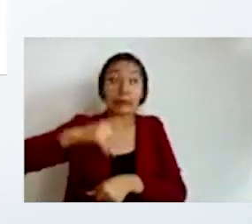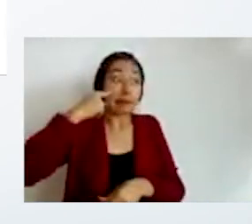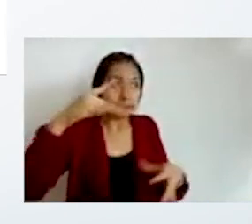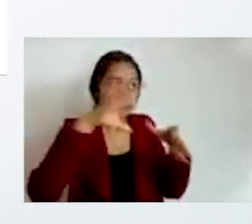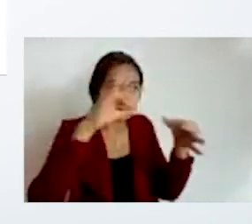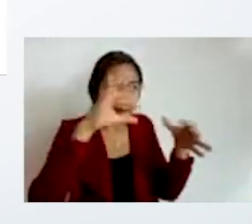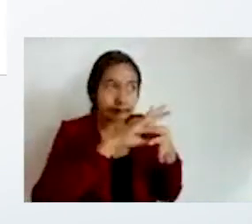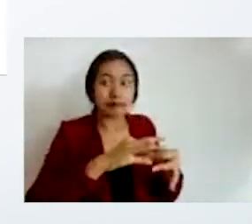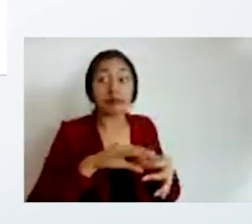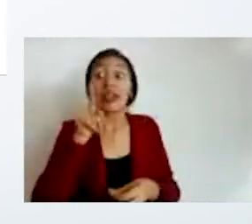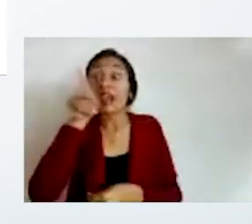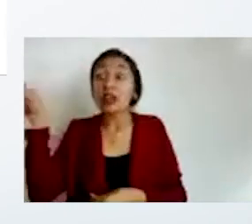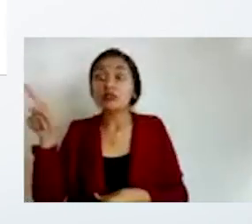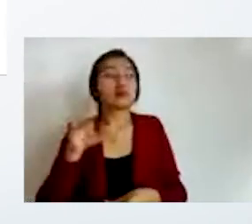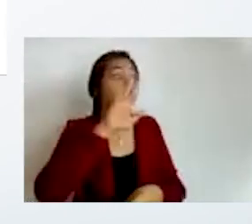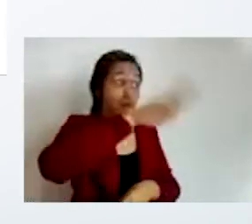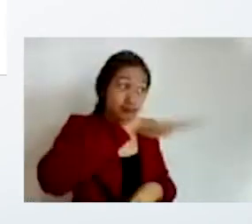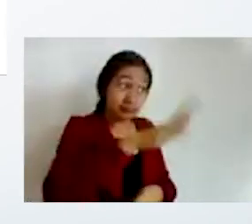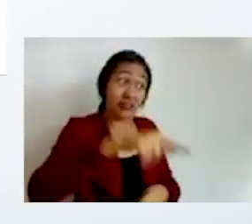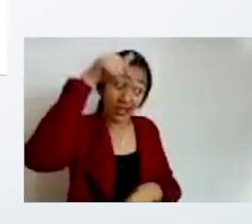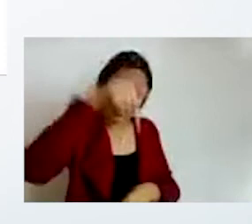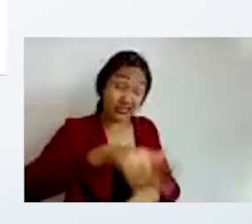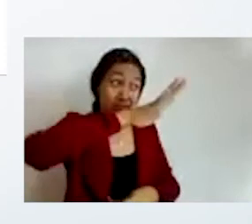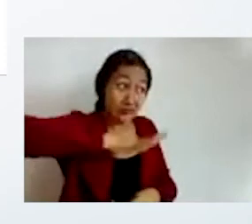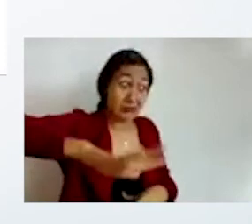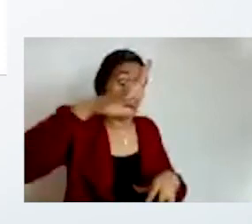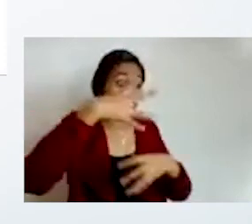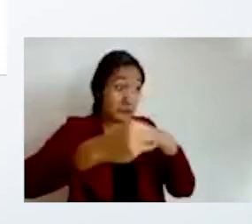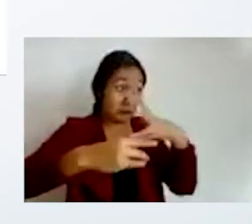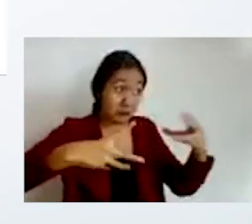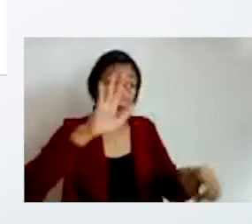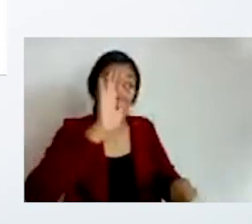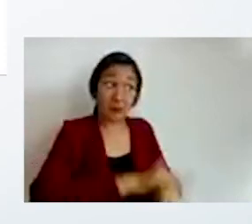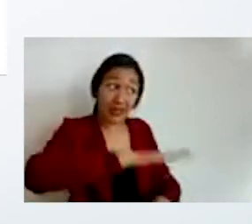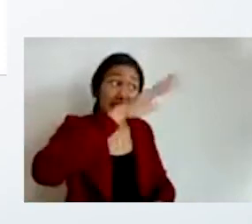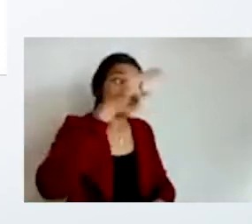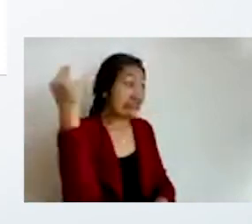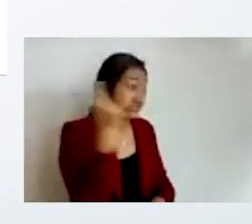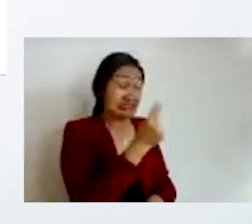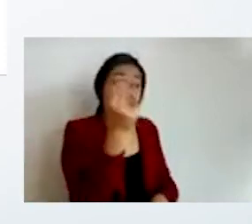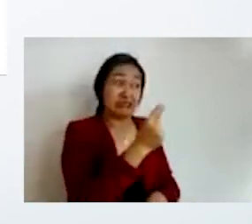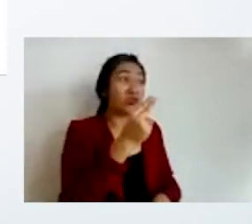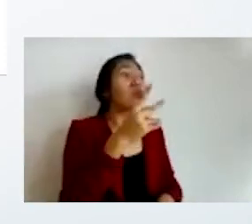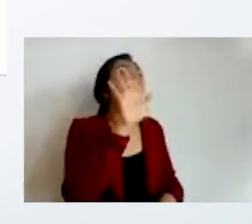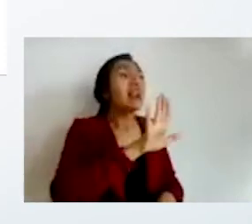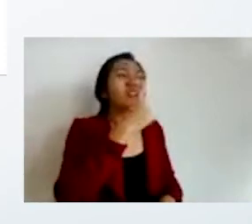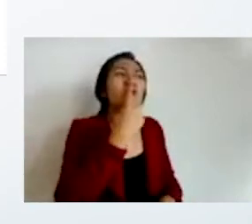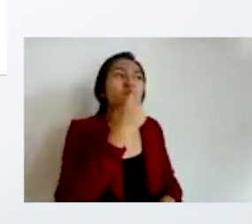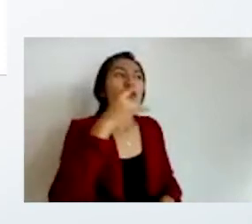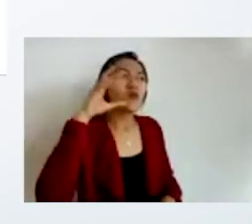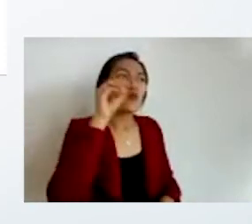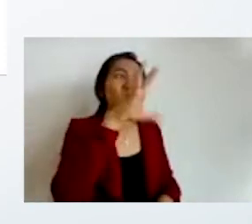aumentando importantemente el número de casos y que sería importante regresar a la zona roja del semáforo y ya